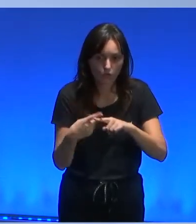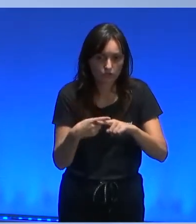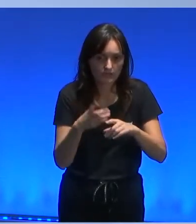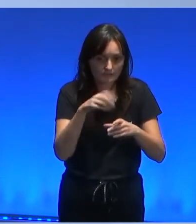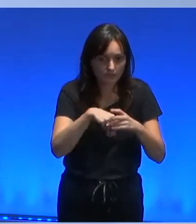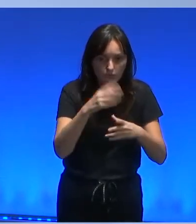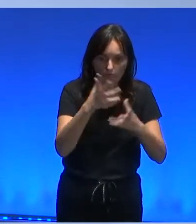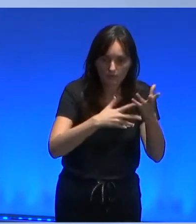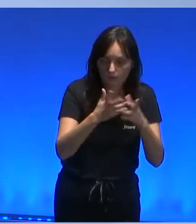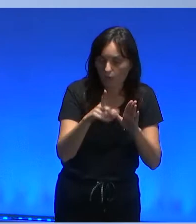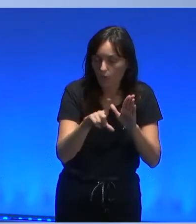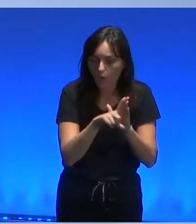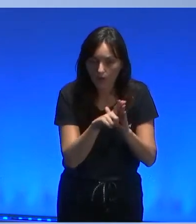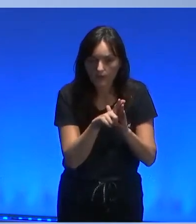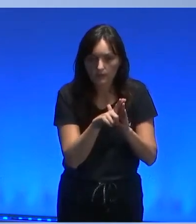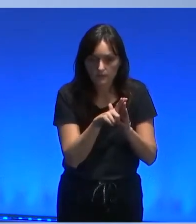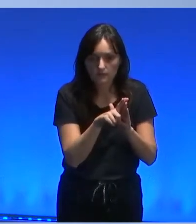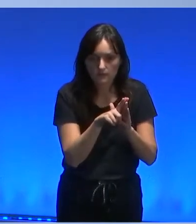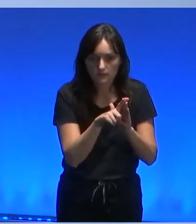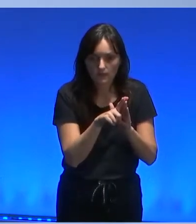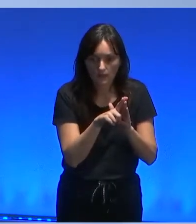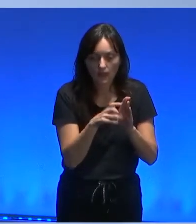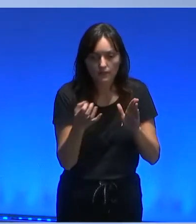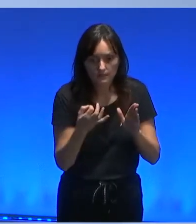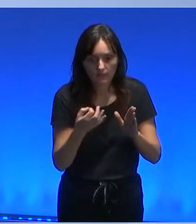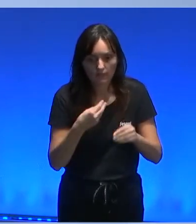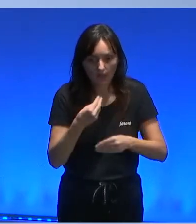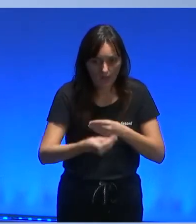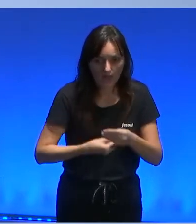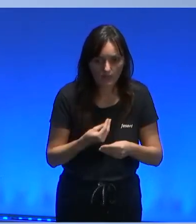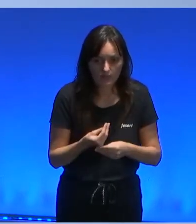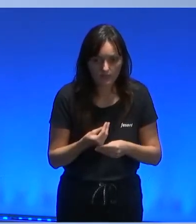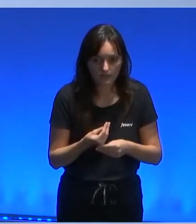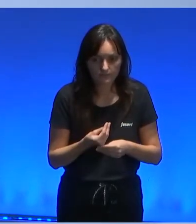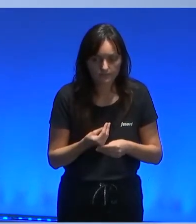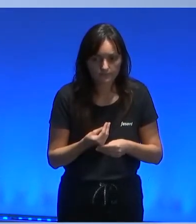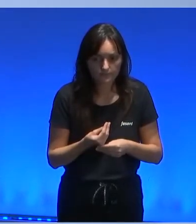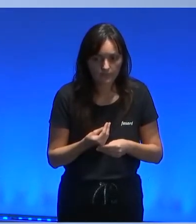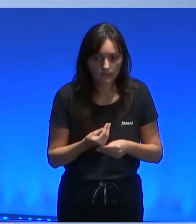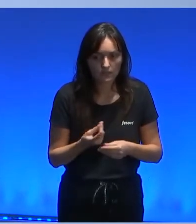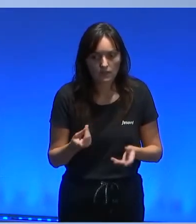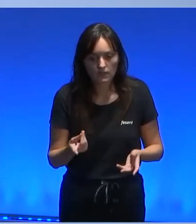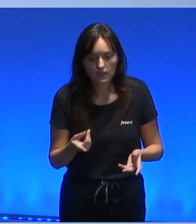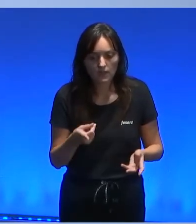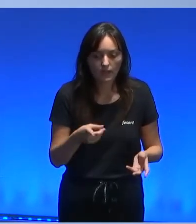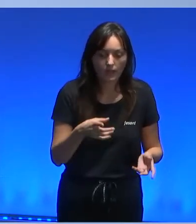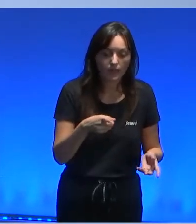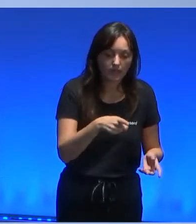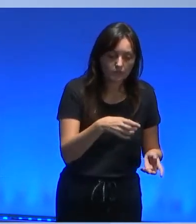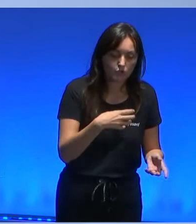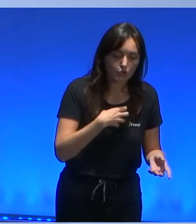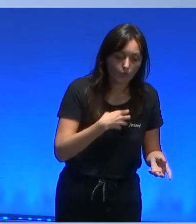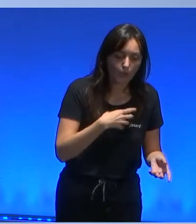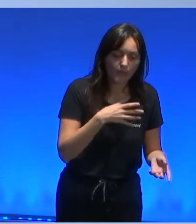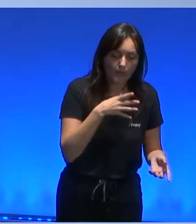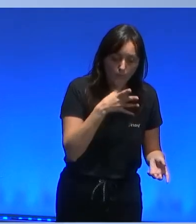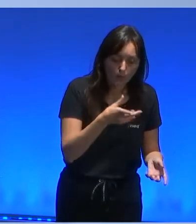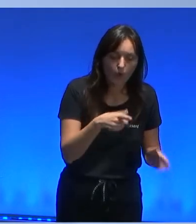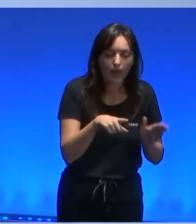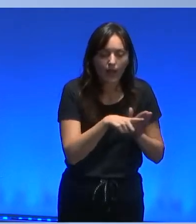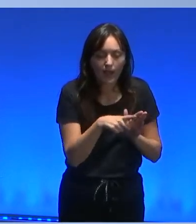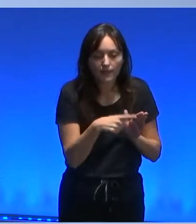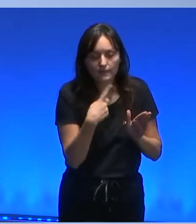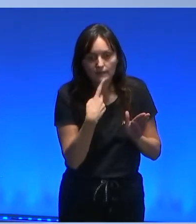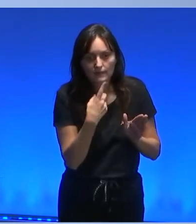administrativos o legislativos, tienen que hacer de manera que no se puede decir no podemos hacerlo porque tenemos, no sé, una ley